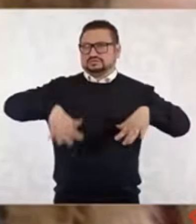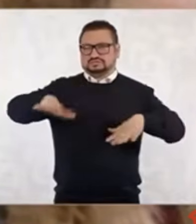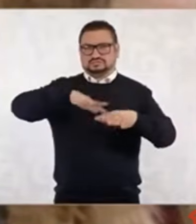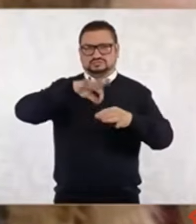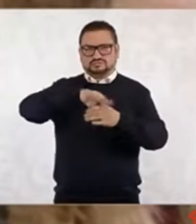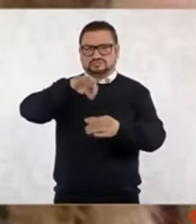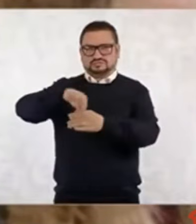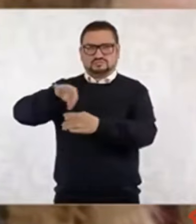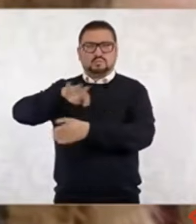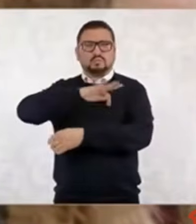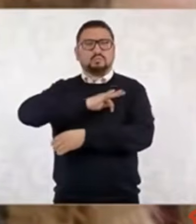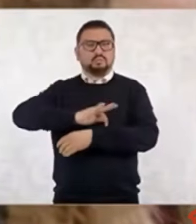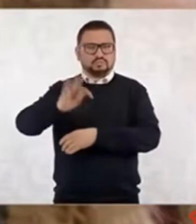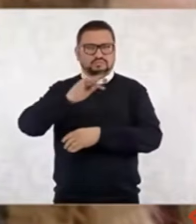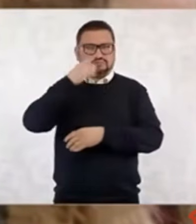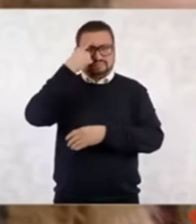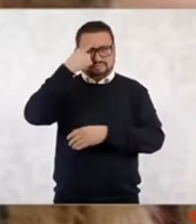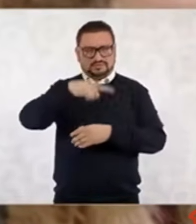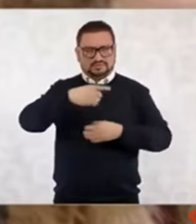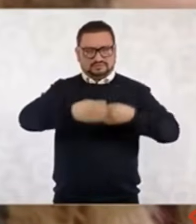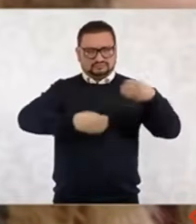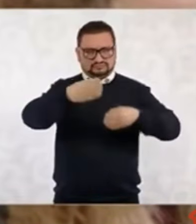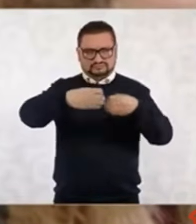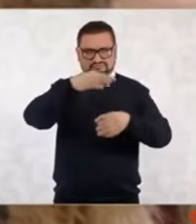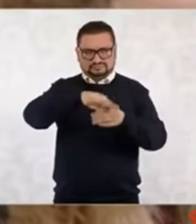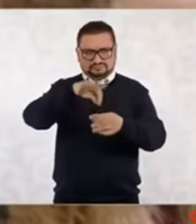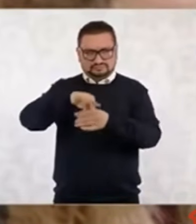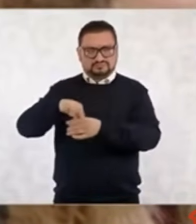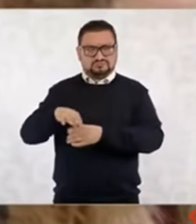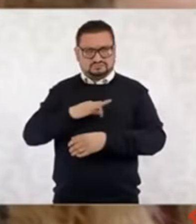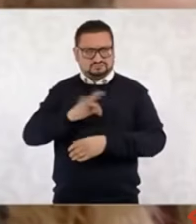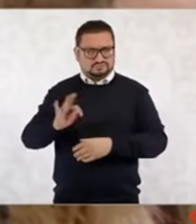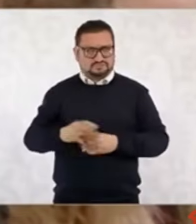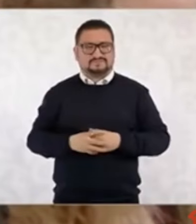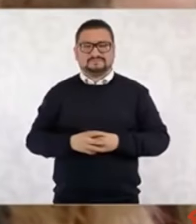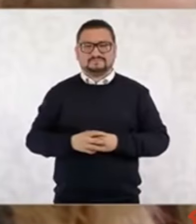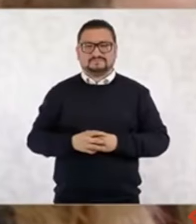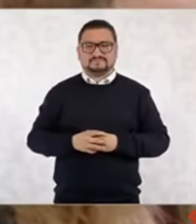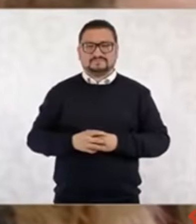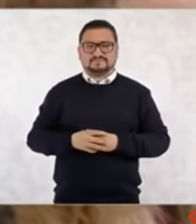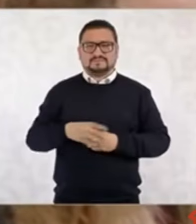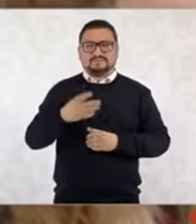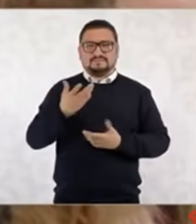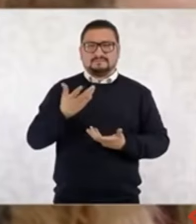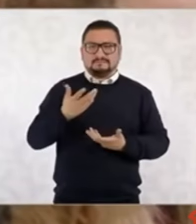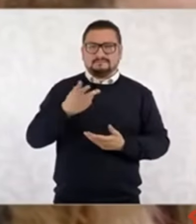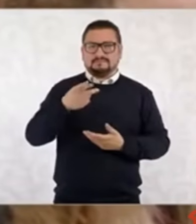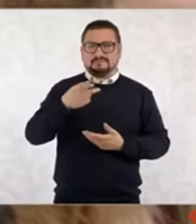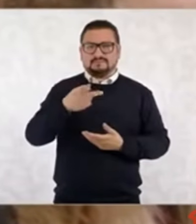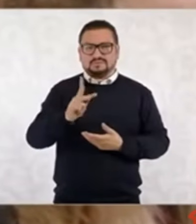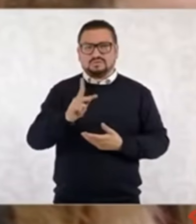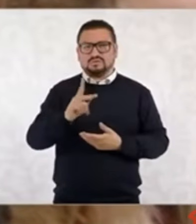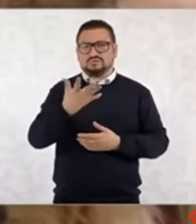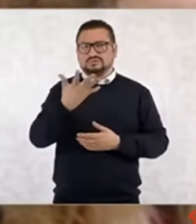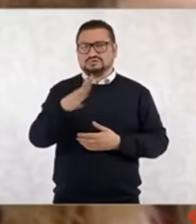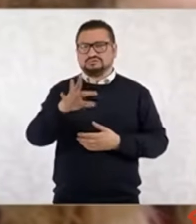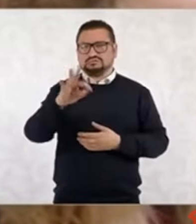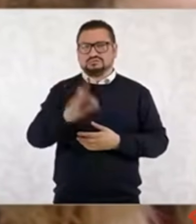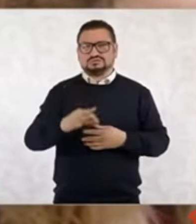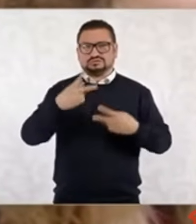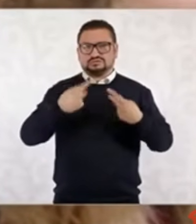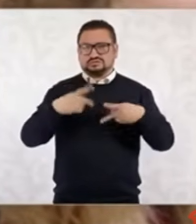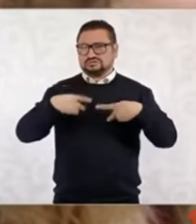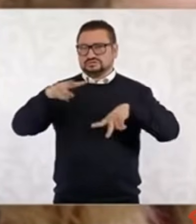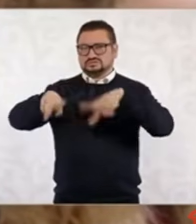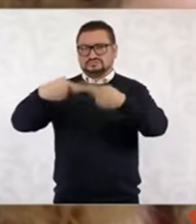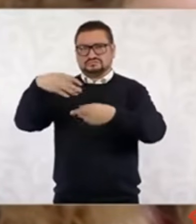elegir a quienes se encargan de impartir justicia. El caso es que pues solamente 10% de la población asistió a